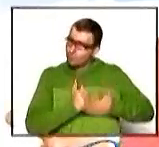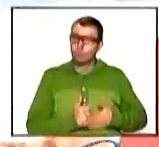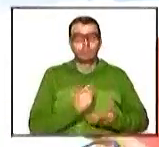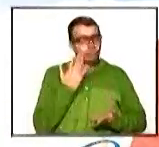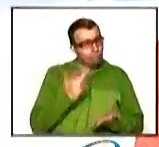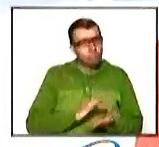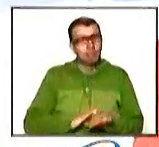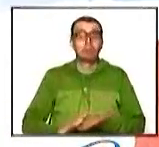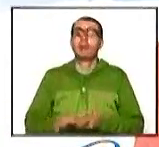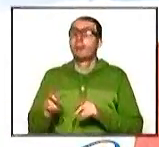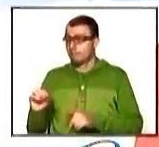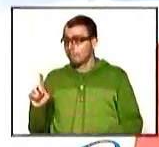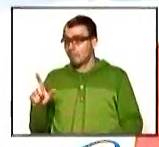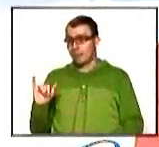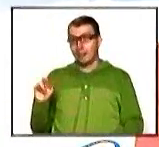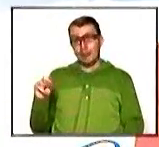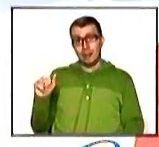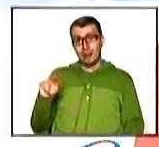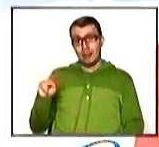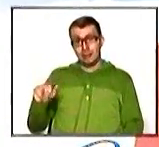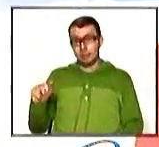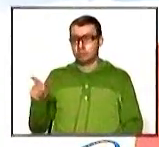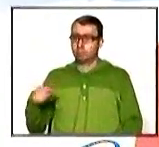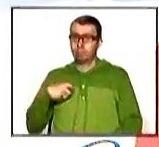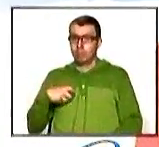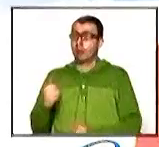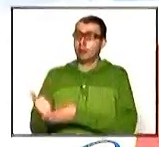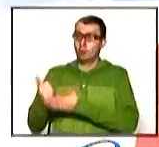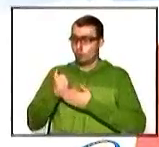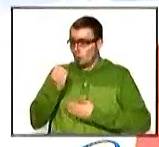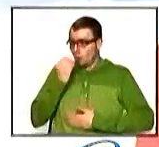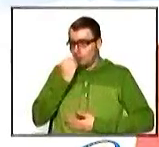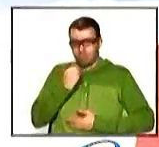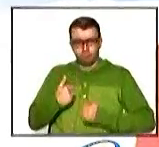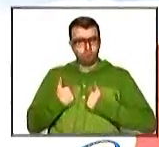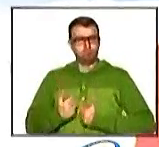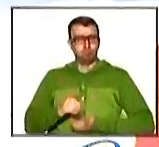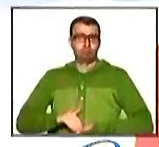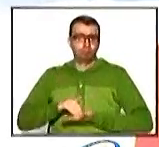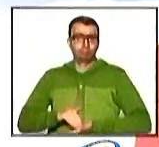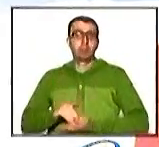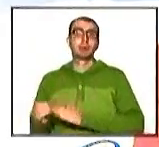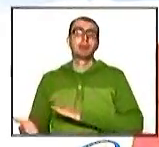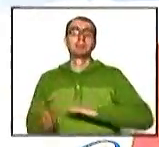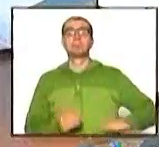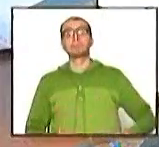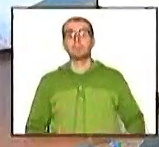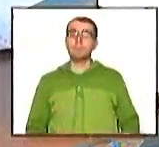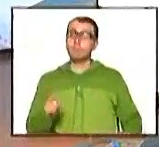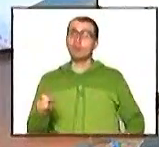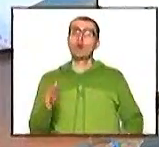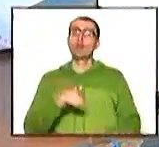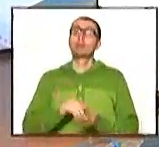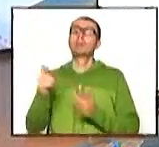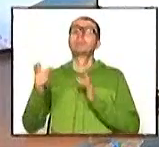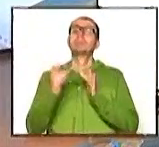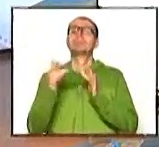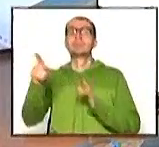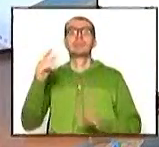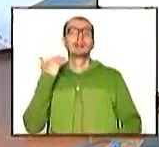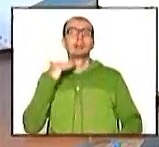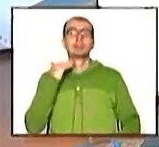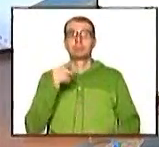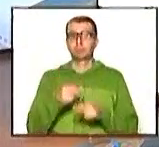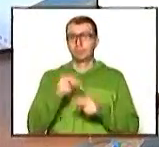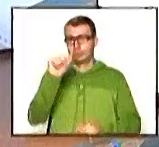la linaza, pues sabemos que tiene grandes propiedades nutricionales que también se puede consumir. Volvamos a Armenia. Alba Lucía, bienvenida,